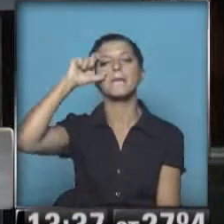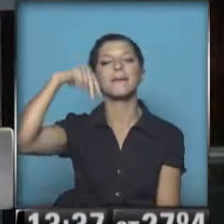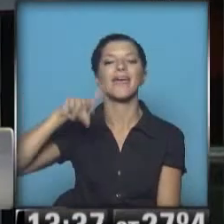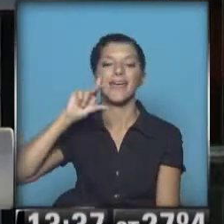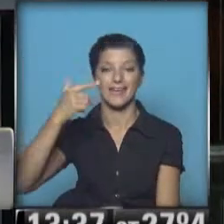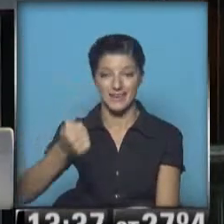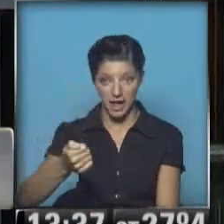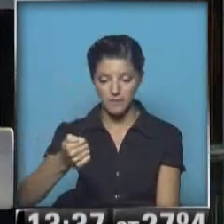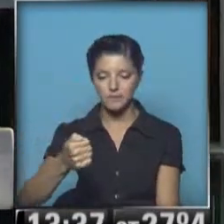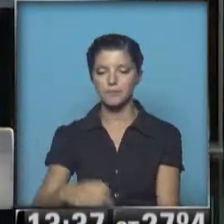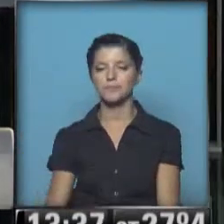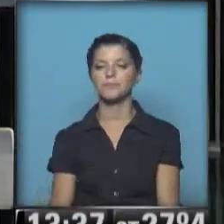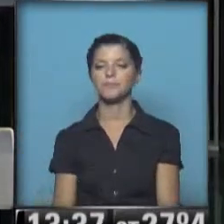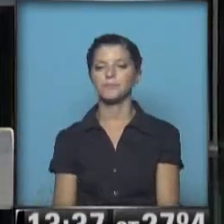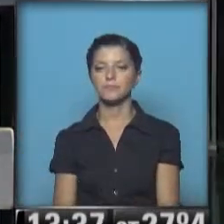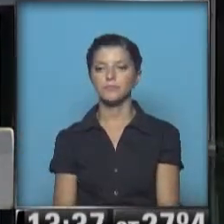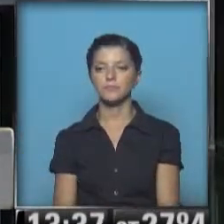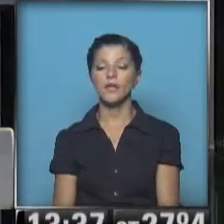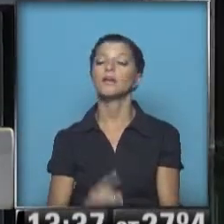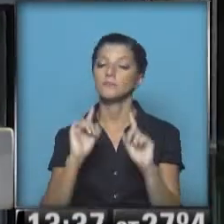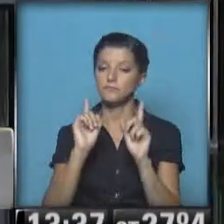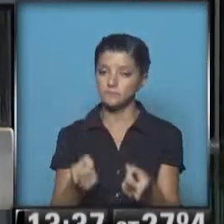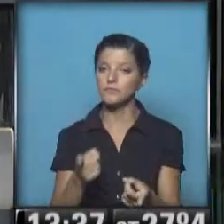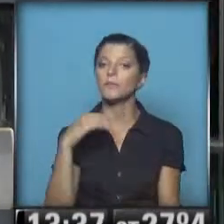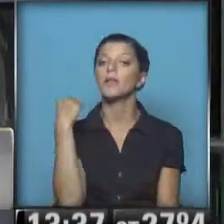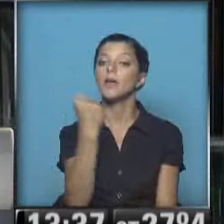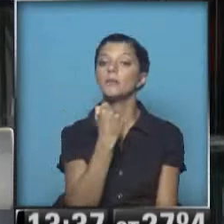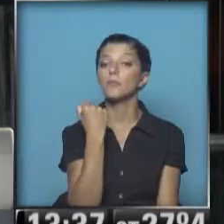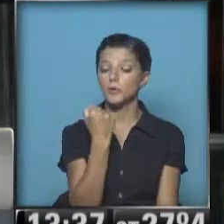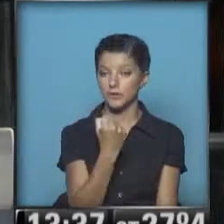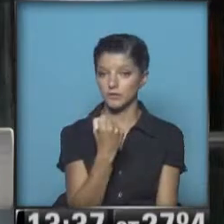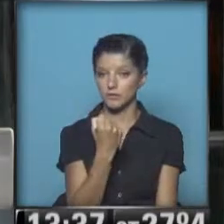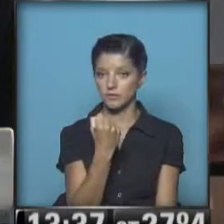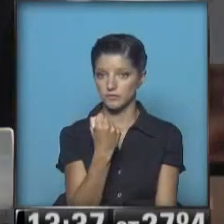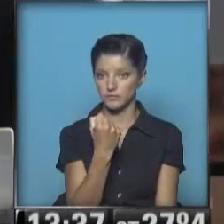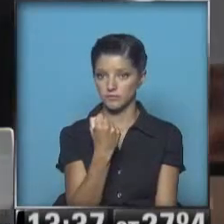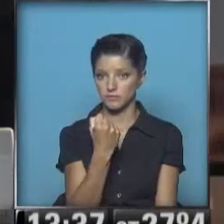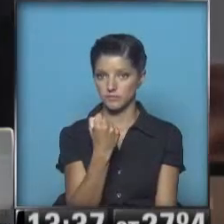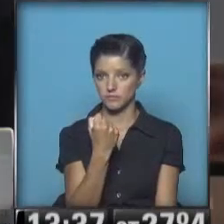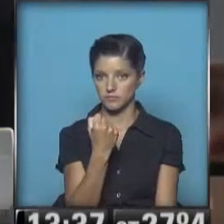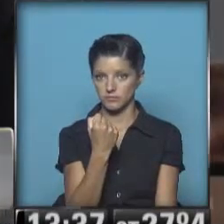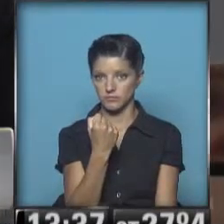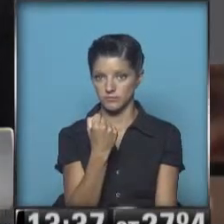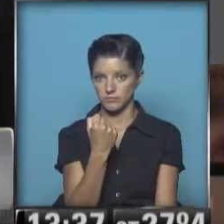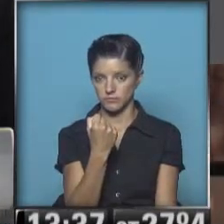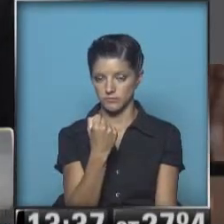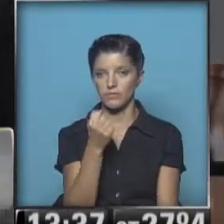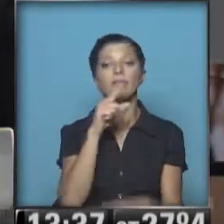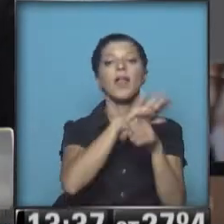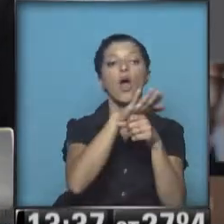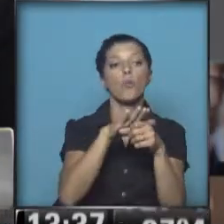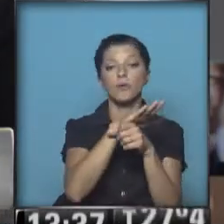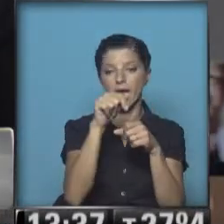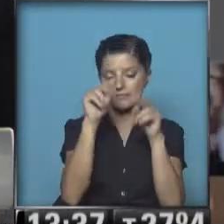el pueblo armenio y la importancia que le da esa comunidad a este